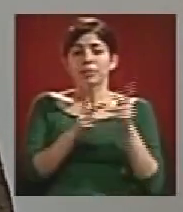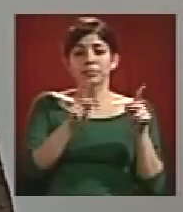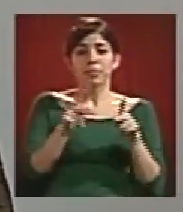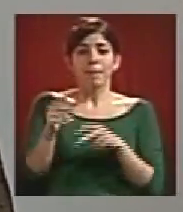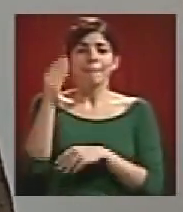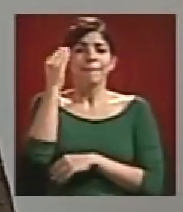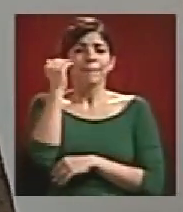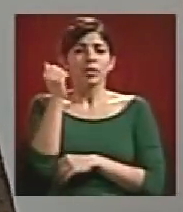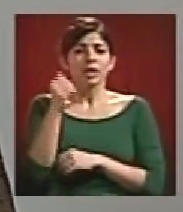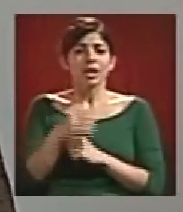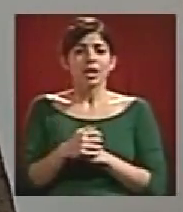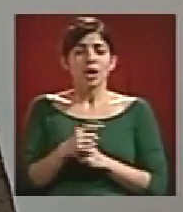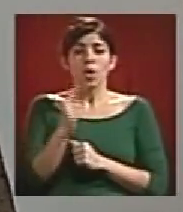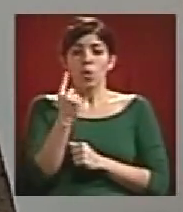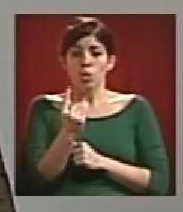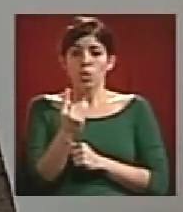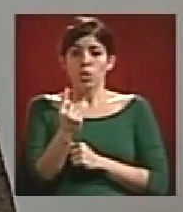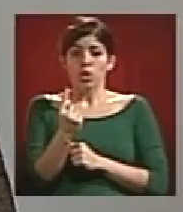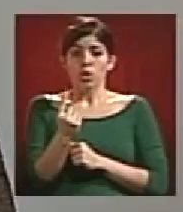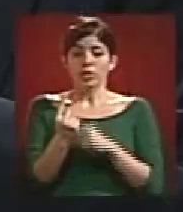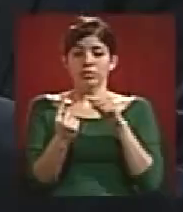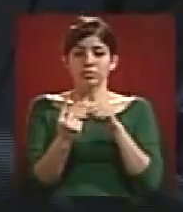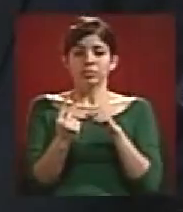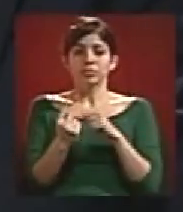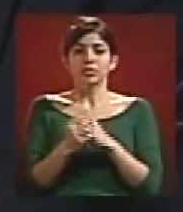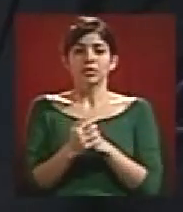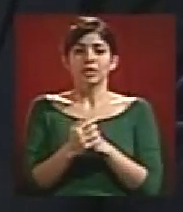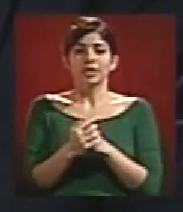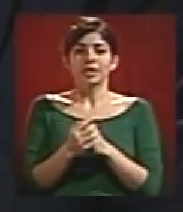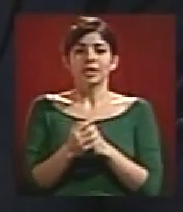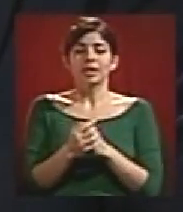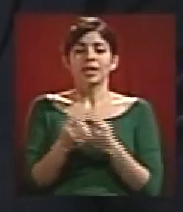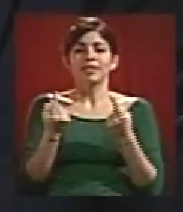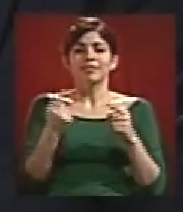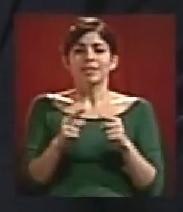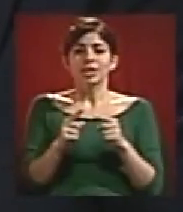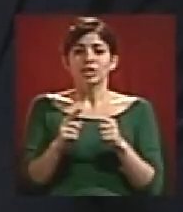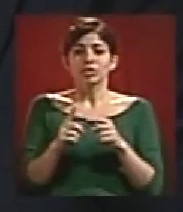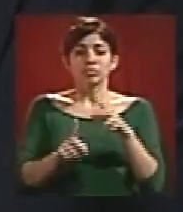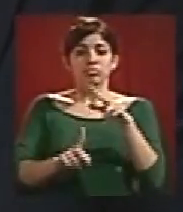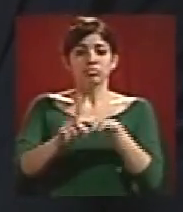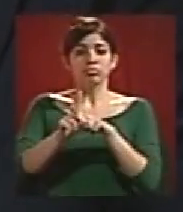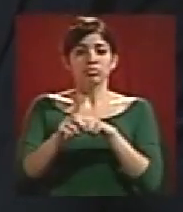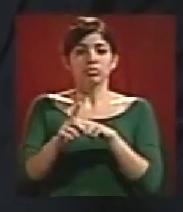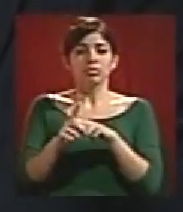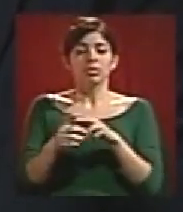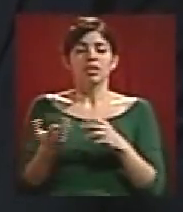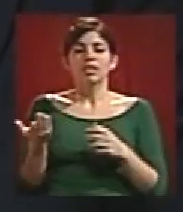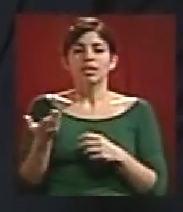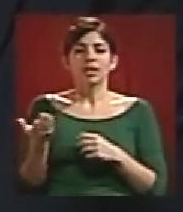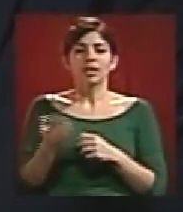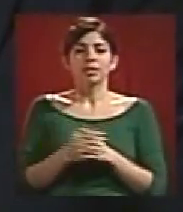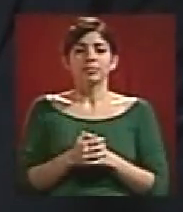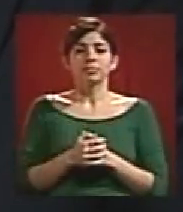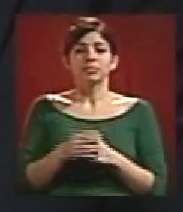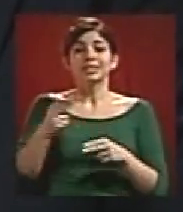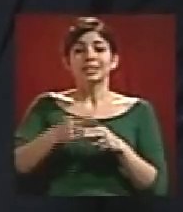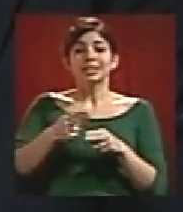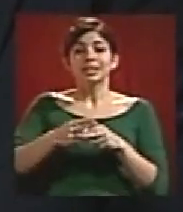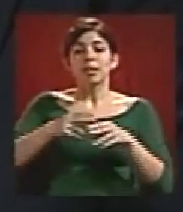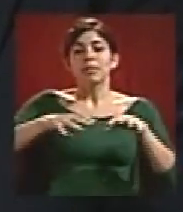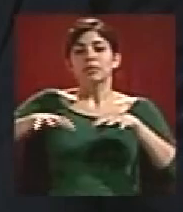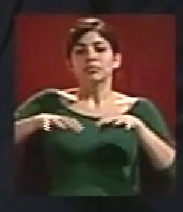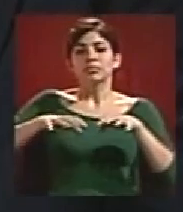porque uno de los efectos surge de lo que se llaman